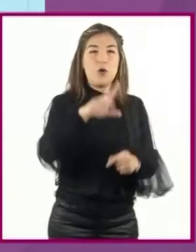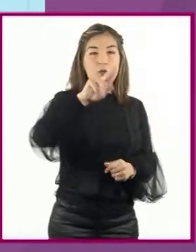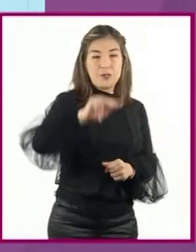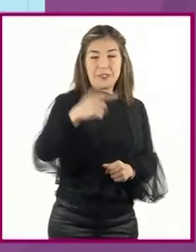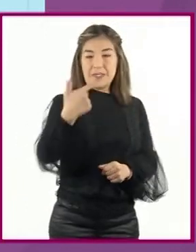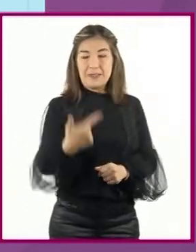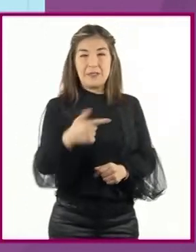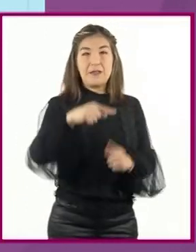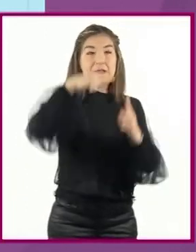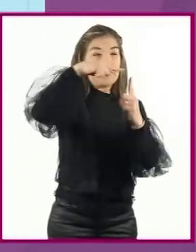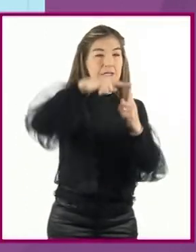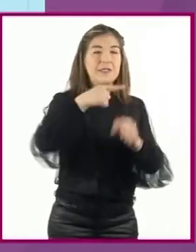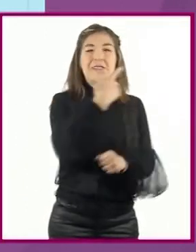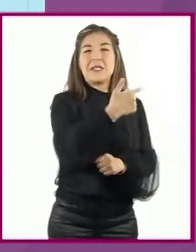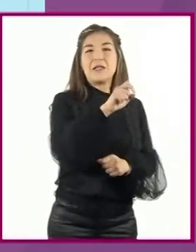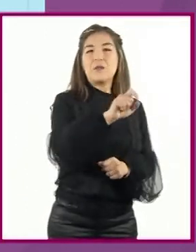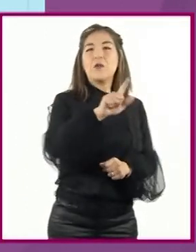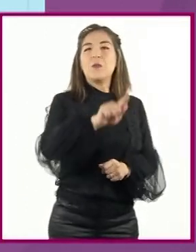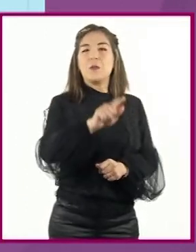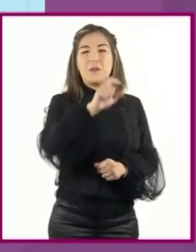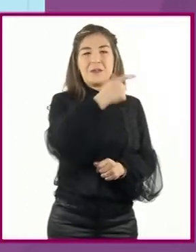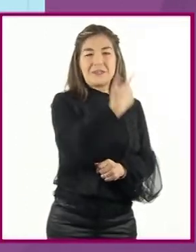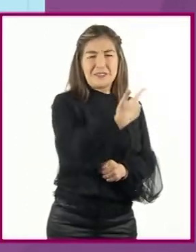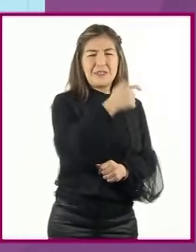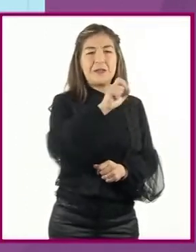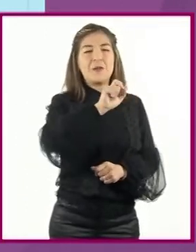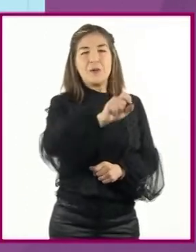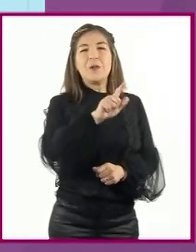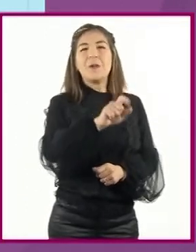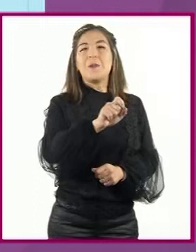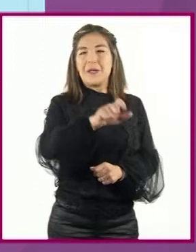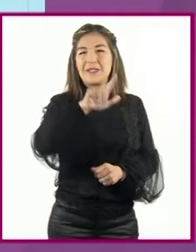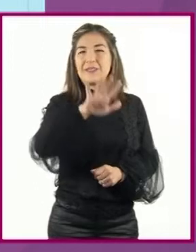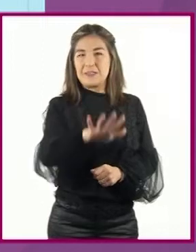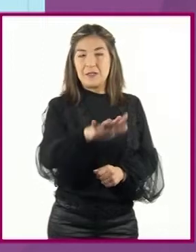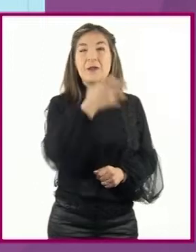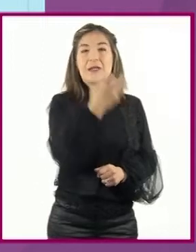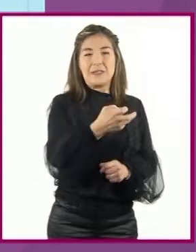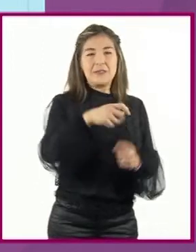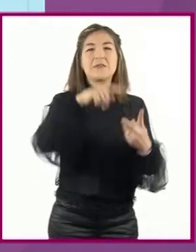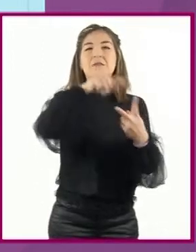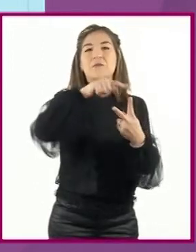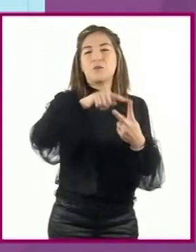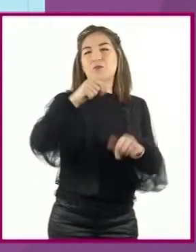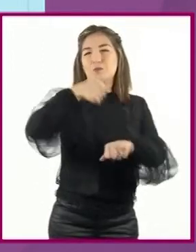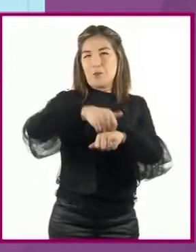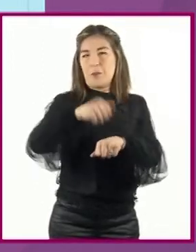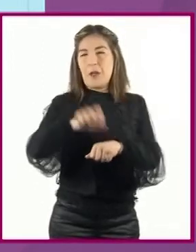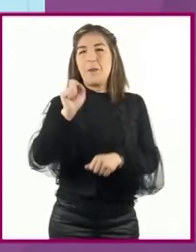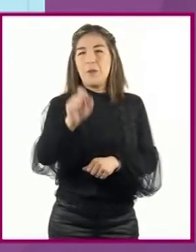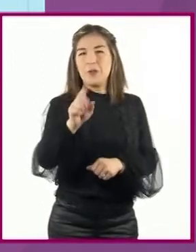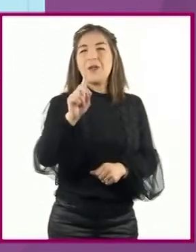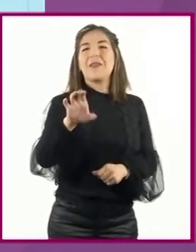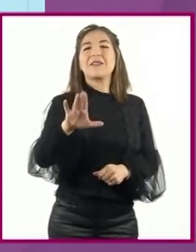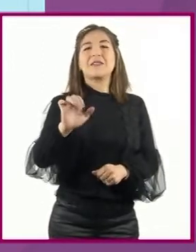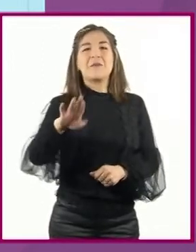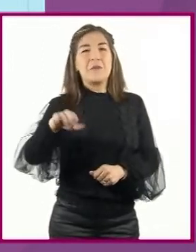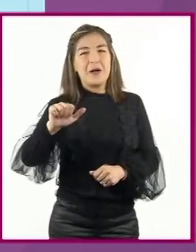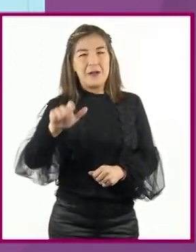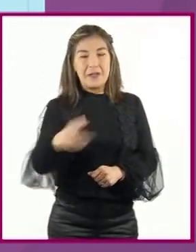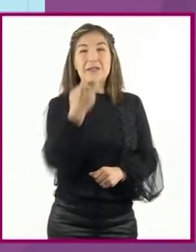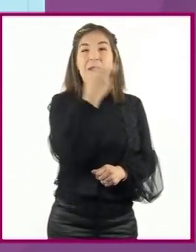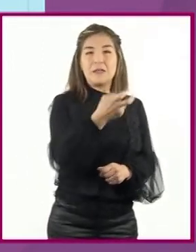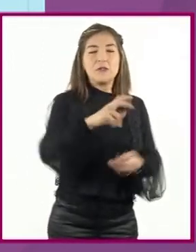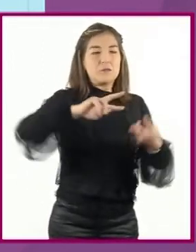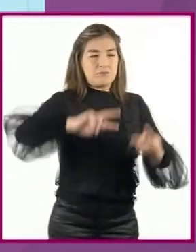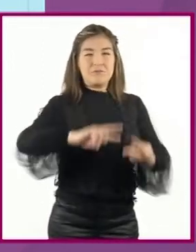entre 7.25. El divisor es un número decimal. Para efectuar la división, hay que